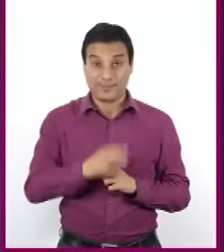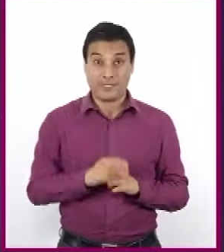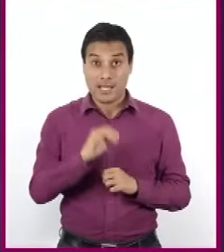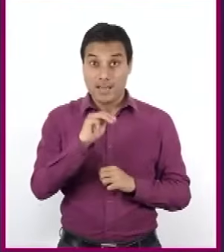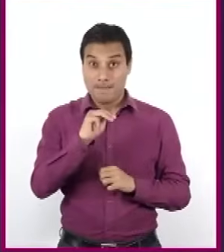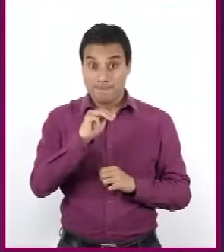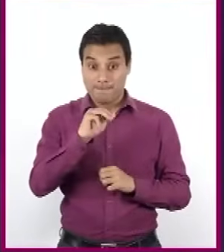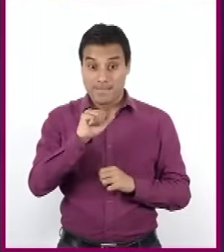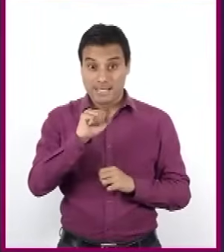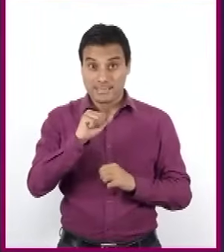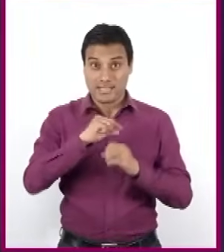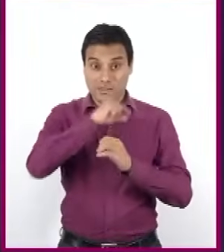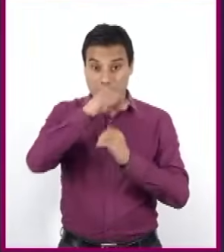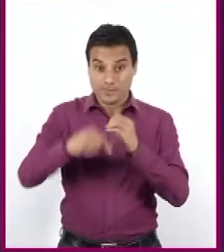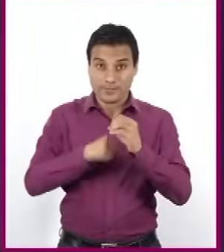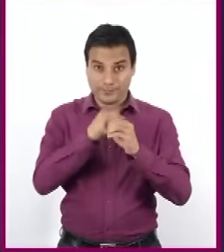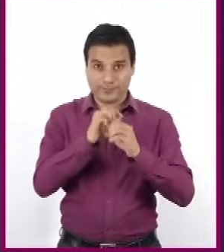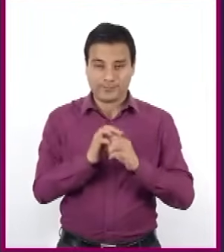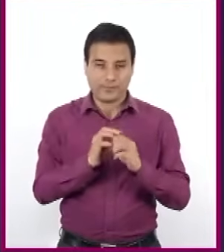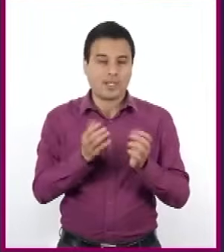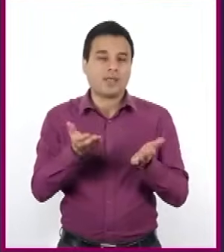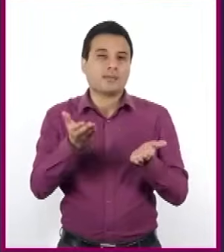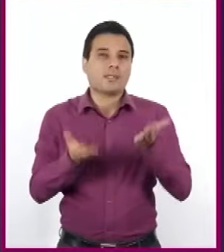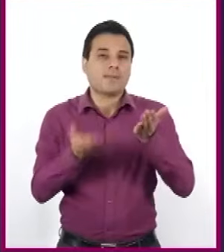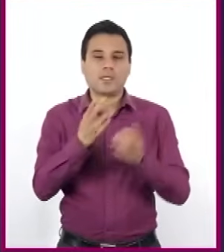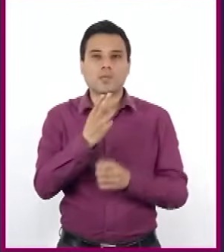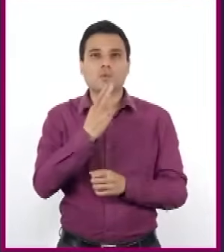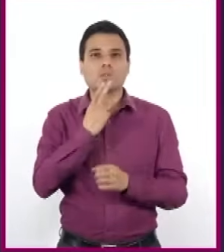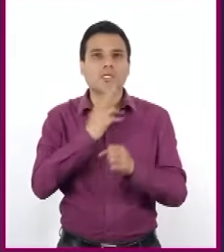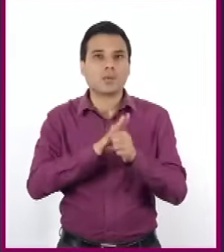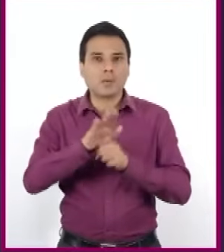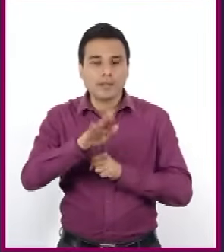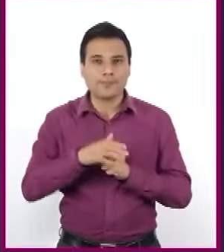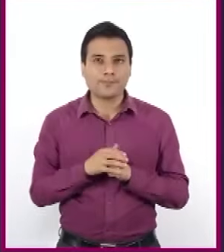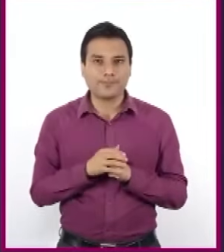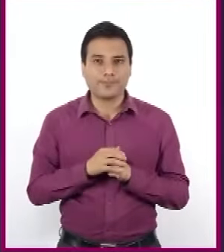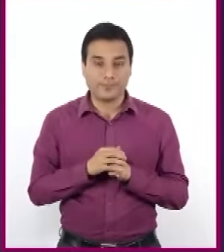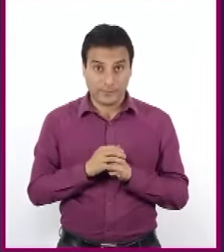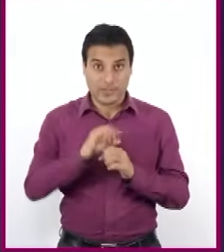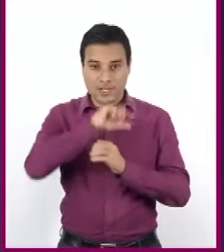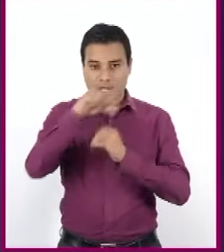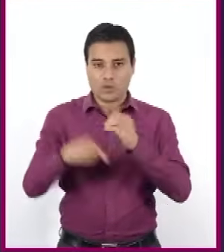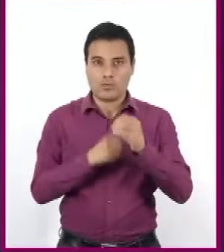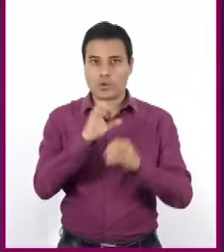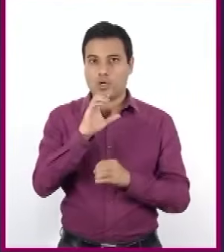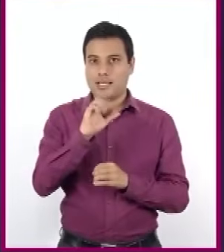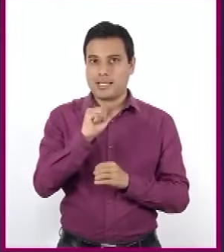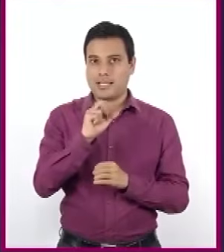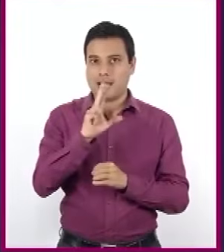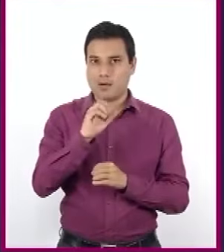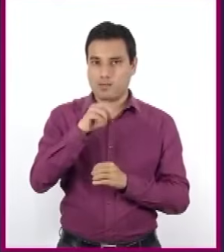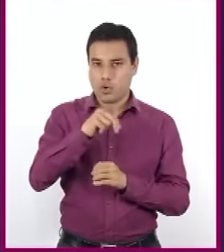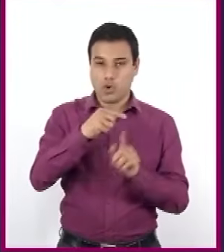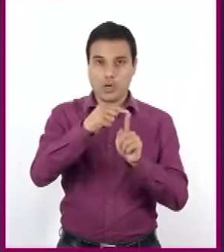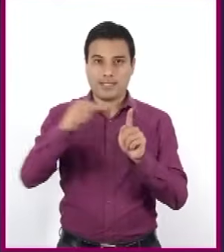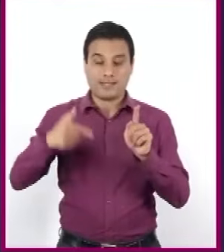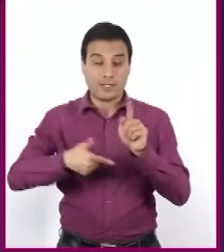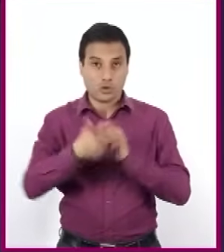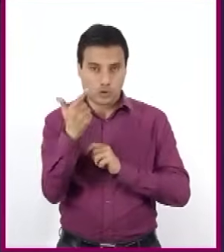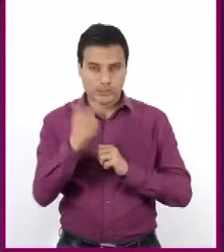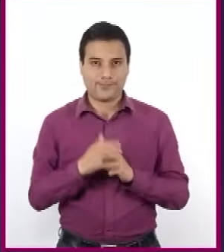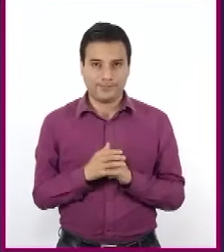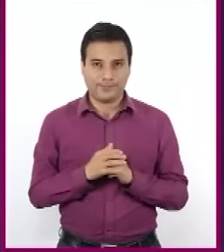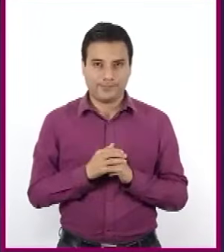relativas. Actualmente se toma como unidad la 12ª parte del átomo de carbono con una masa atómica de 12